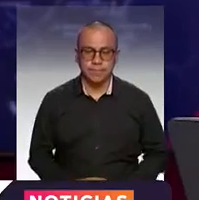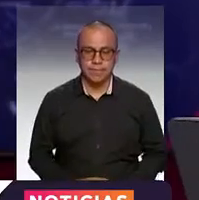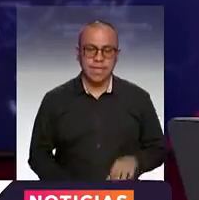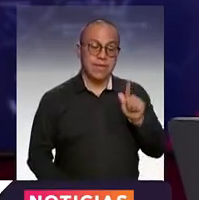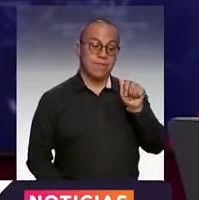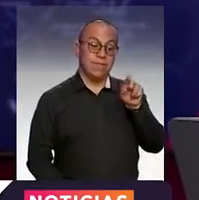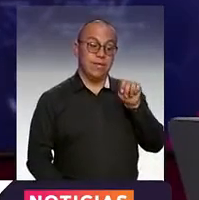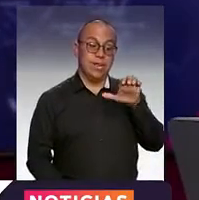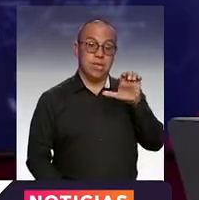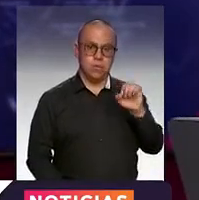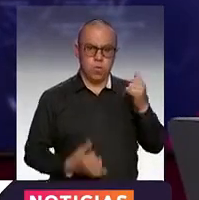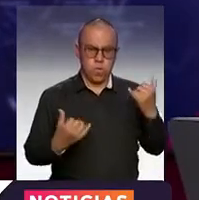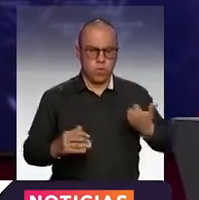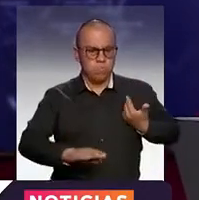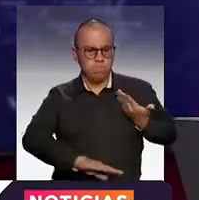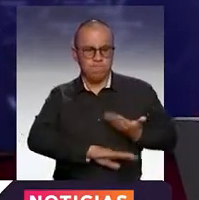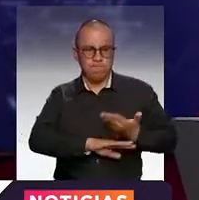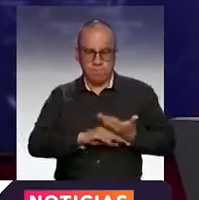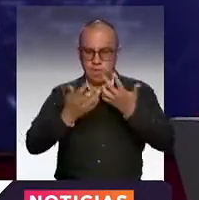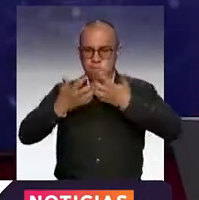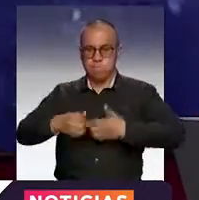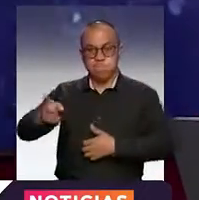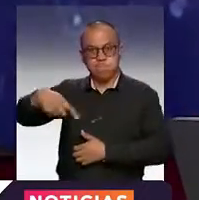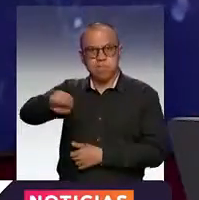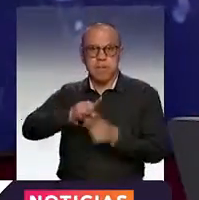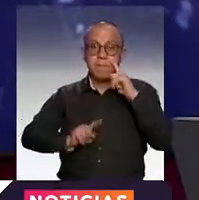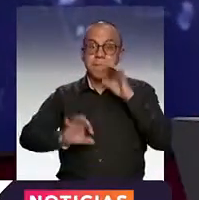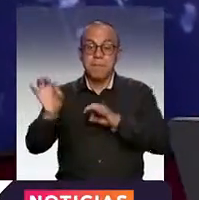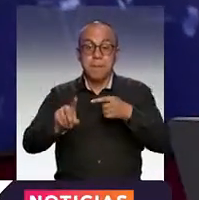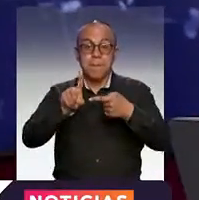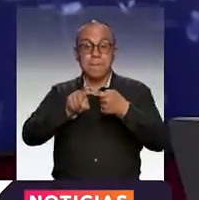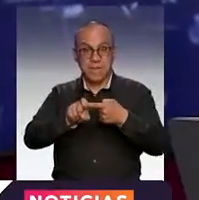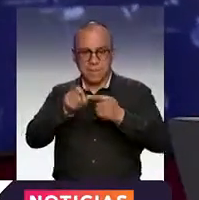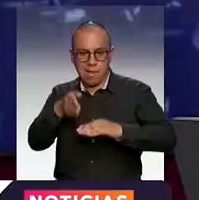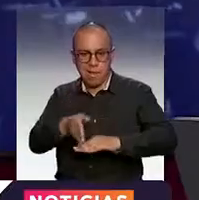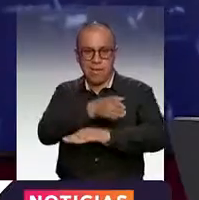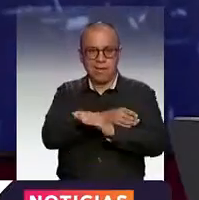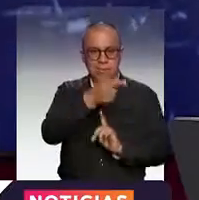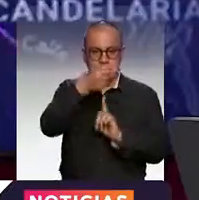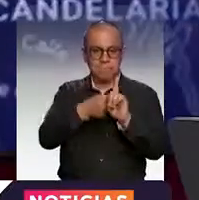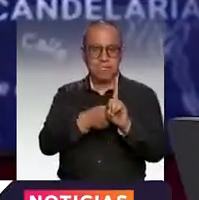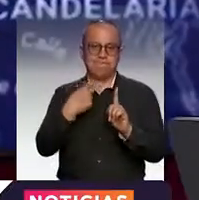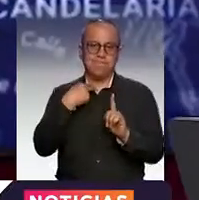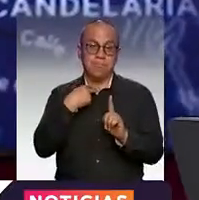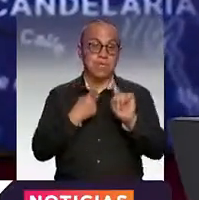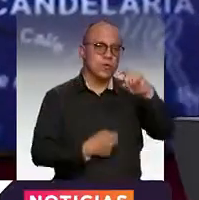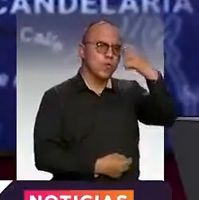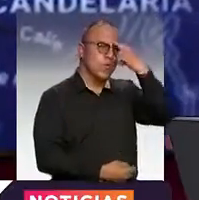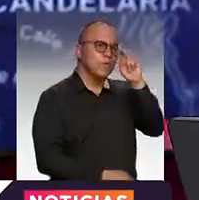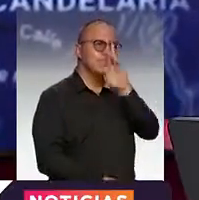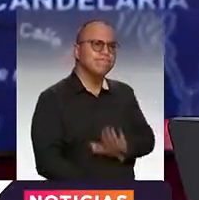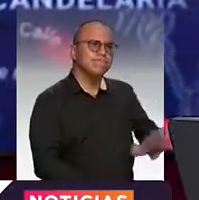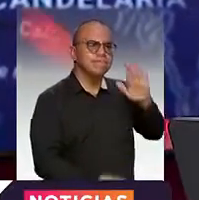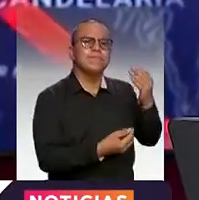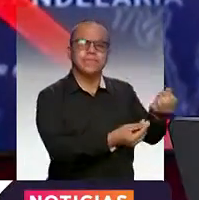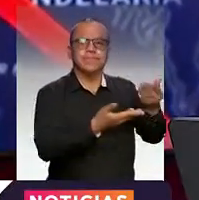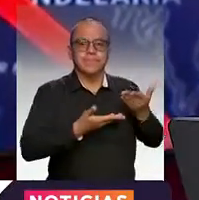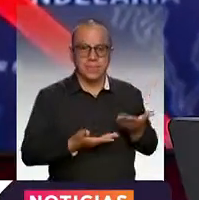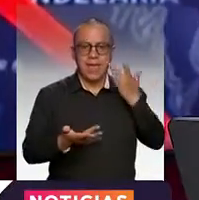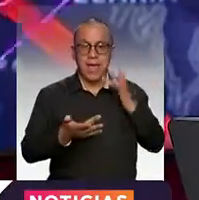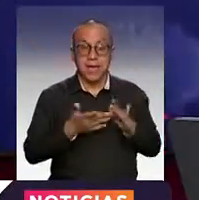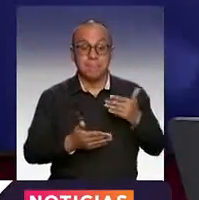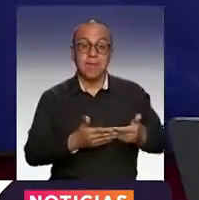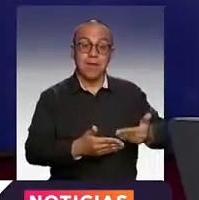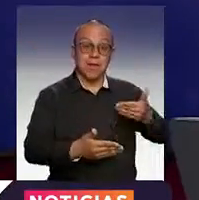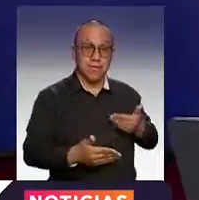Fenalco propuso que los empresarios que voluntariamente puedan adelantar la prima lo hagan en noviembre y le pide al Gobierno Nacional realizar el adelanto,